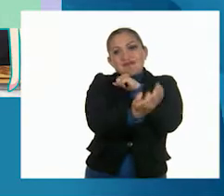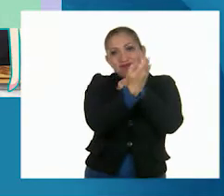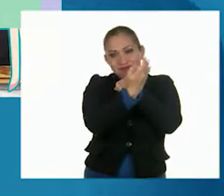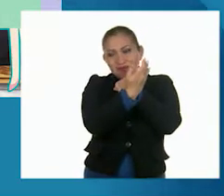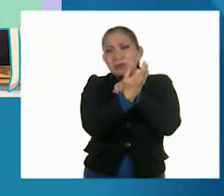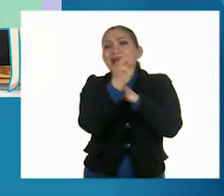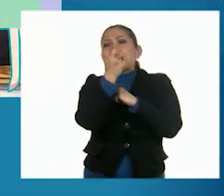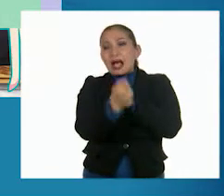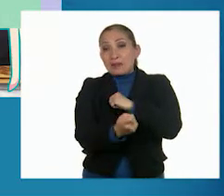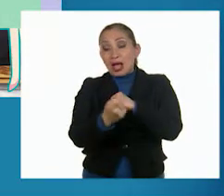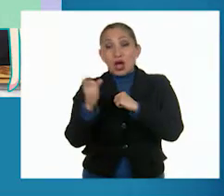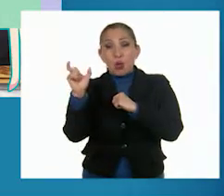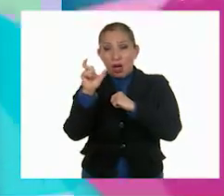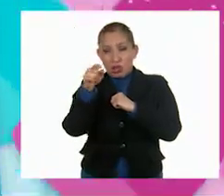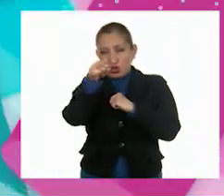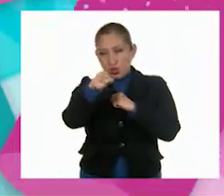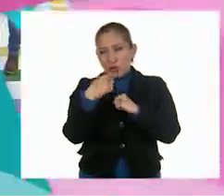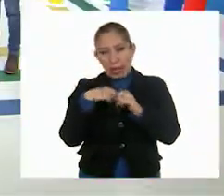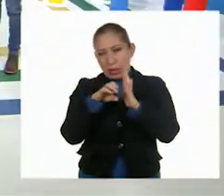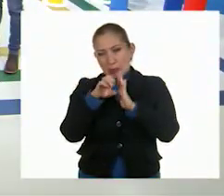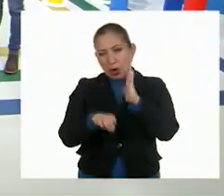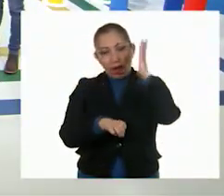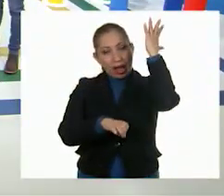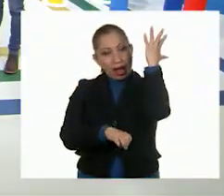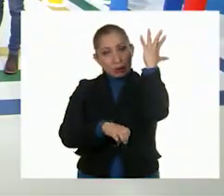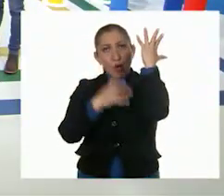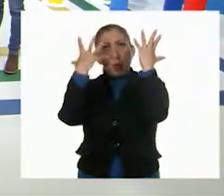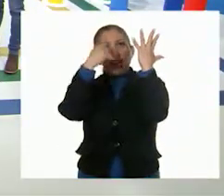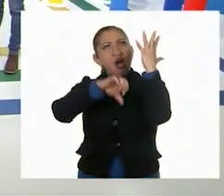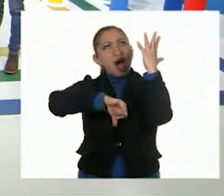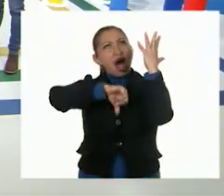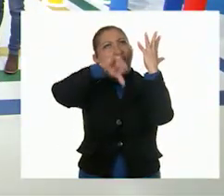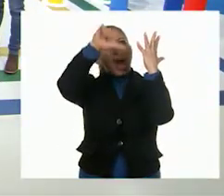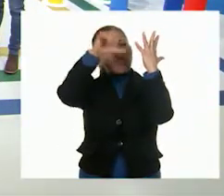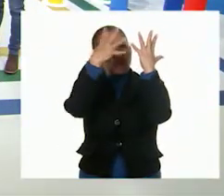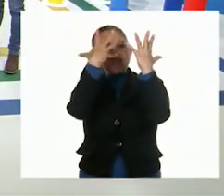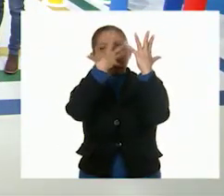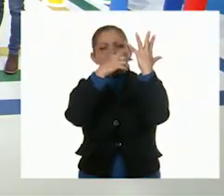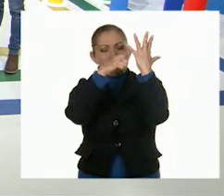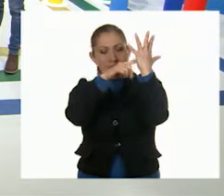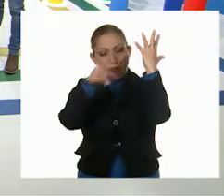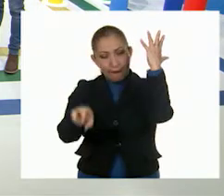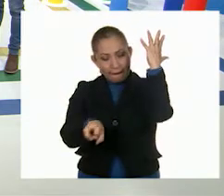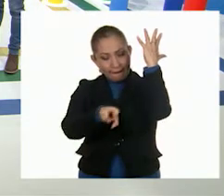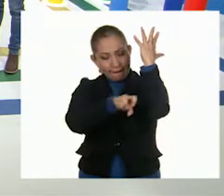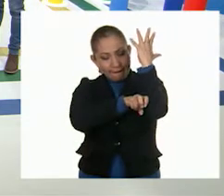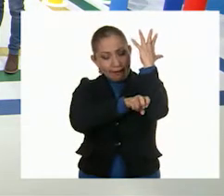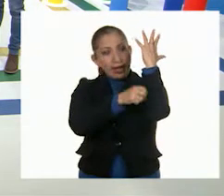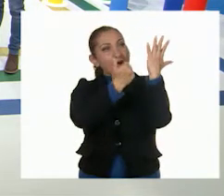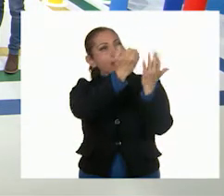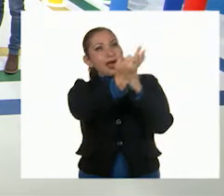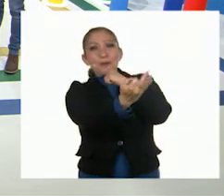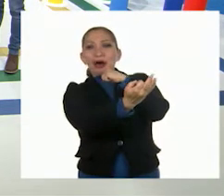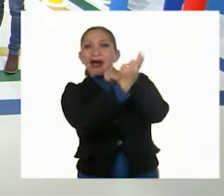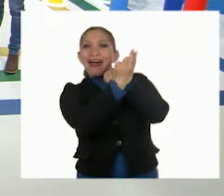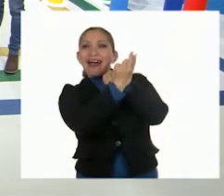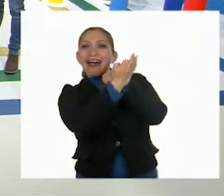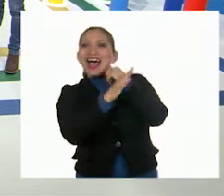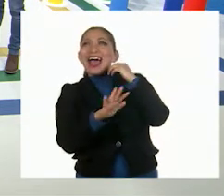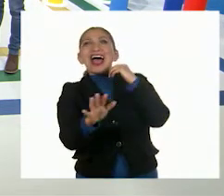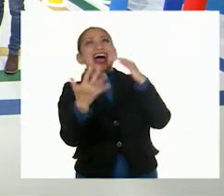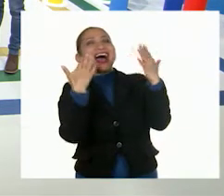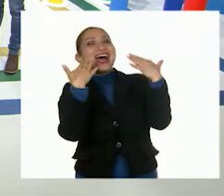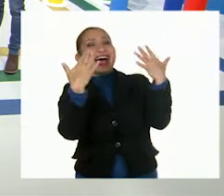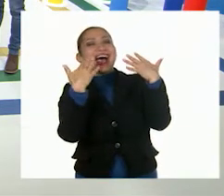Al sentarse bajo la sombra de un árbol frondoso, en efecto, se obtiene una buena sombra. Pero este